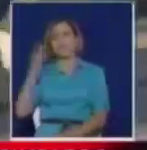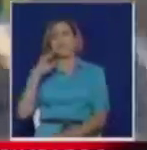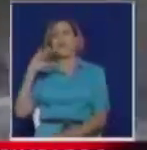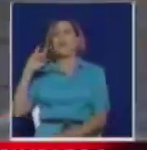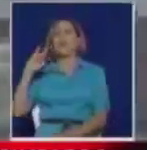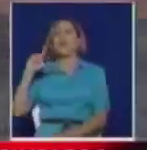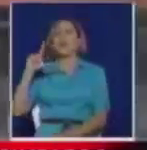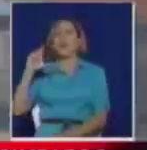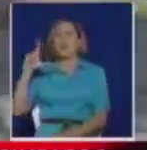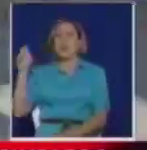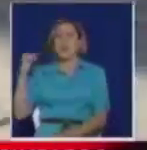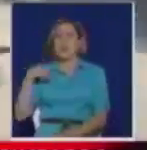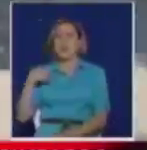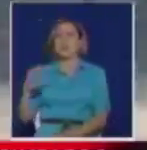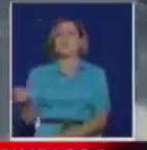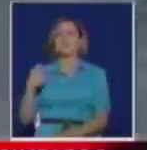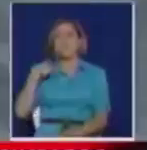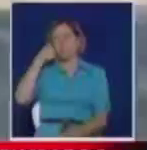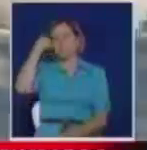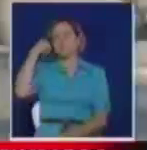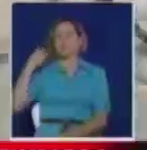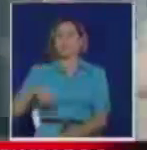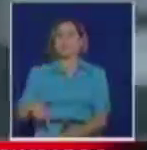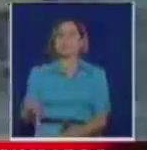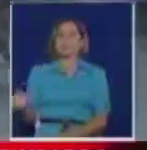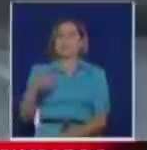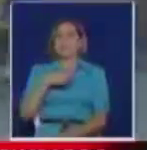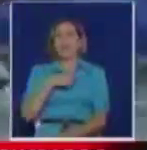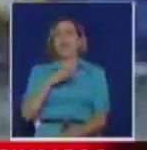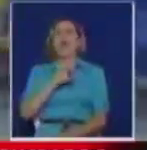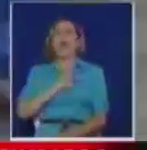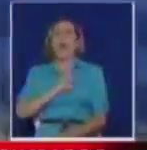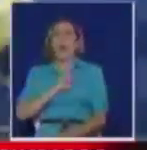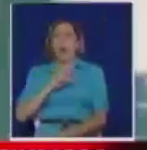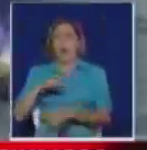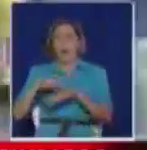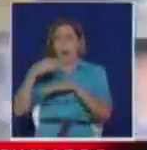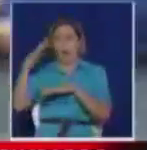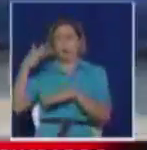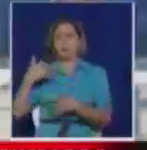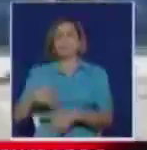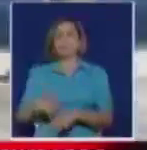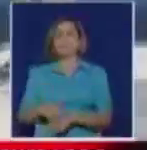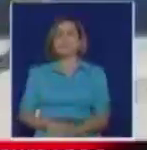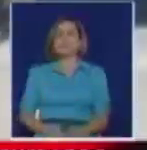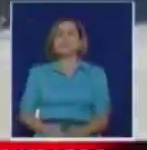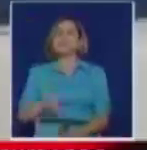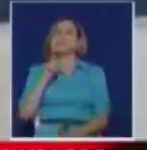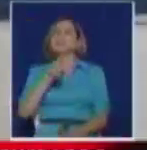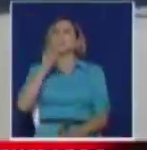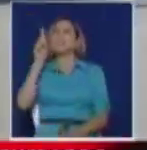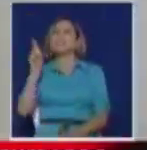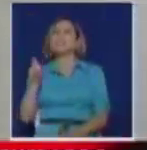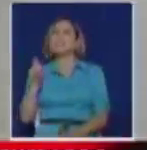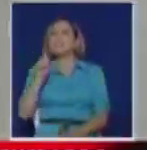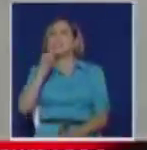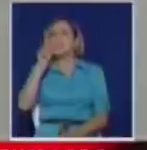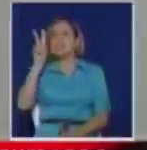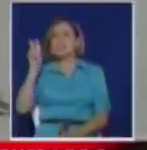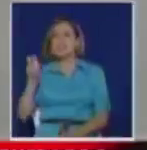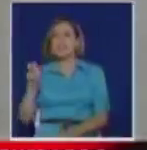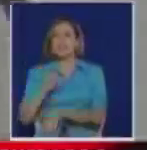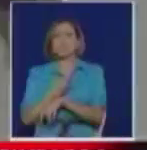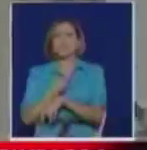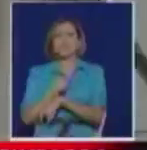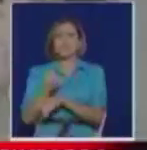máxima expresión y se bañó de oro con un tiempo de 17 segundos y 677 centésimas. Nuevo récord mundial,